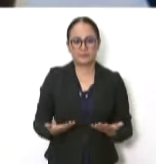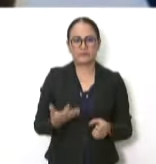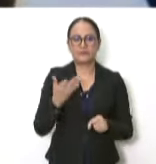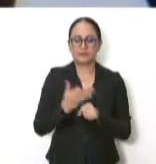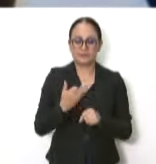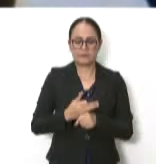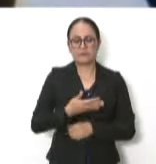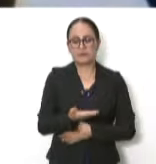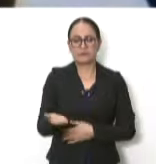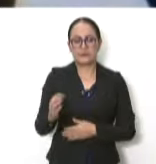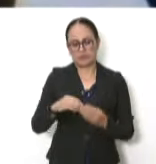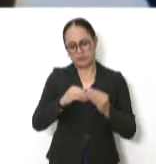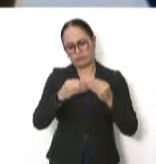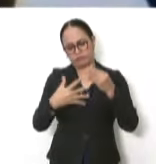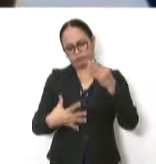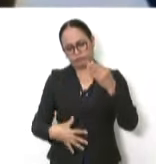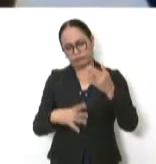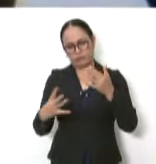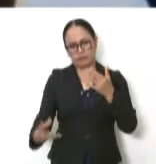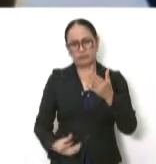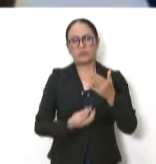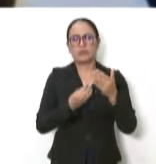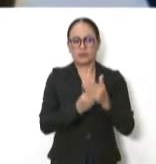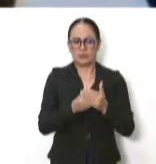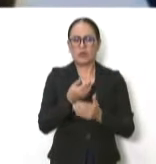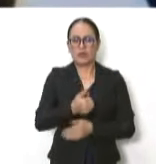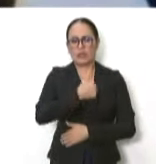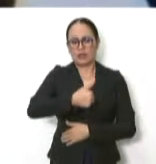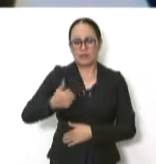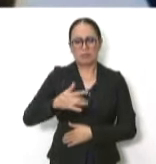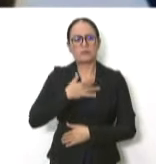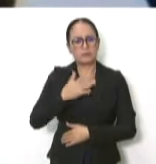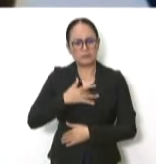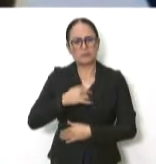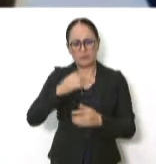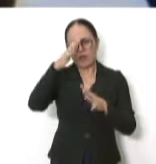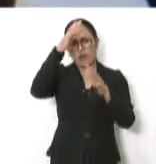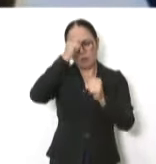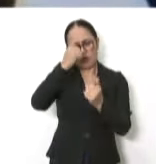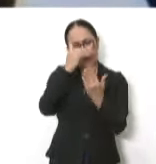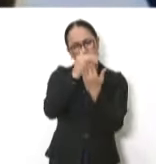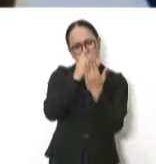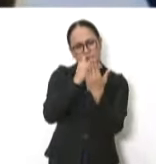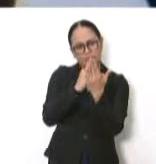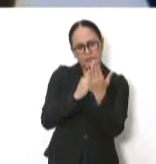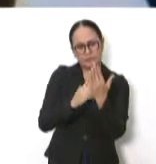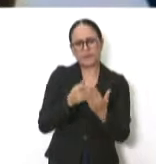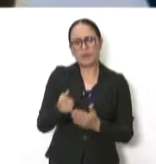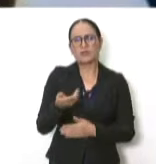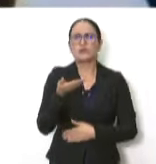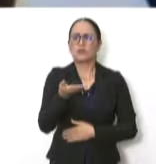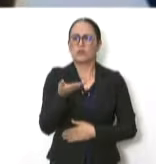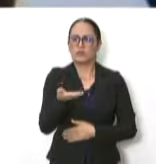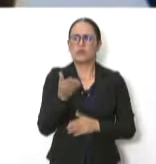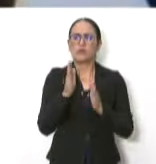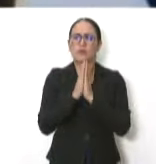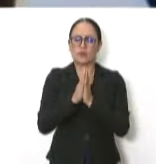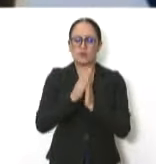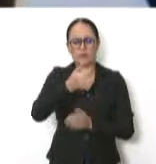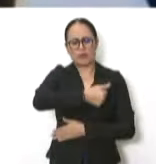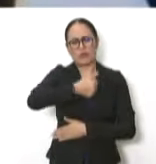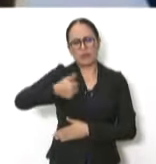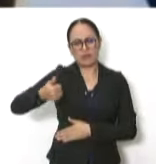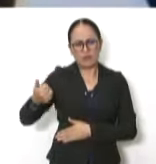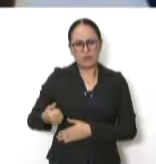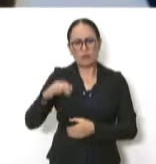a su consideración el resto de los proyectos de resolución en los términos descritos, por lo que les solicito sean tan amables de